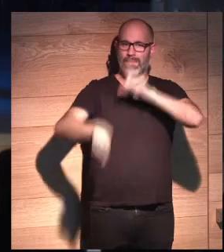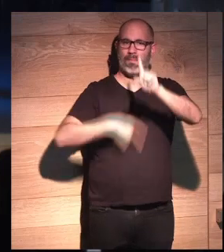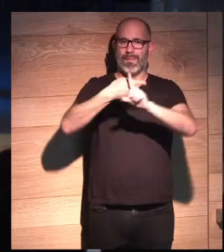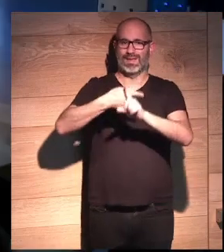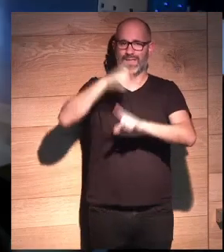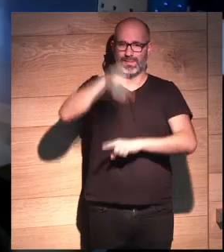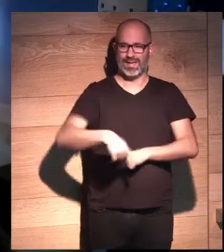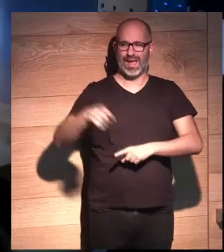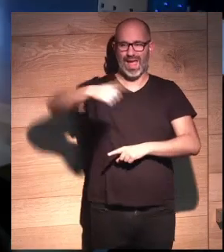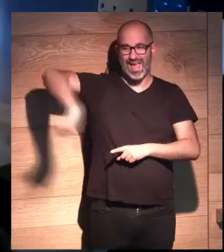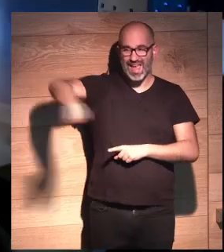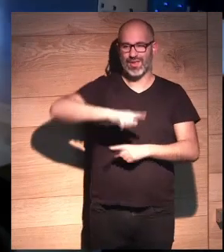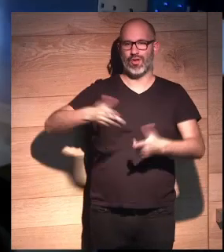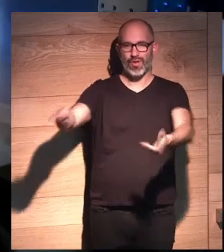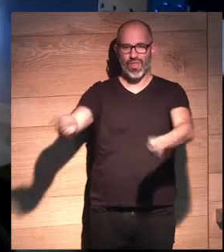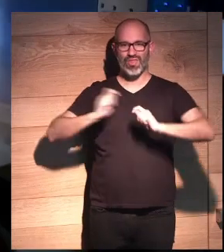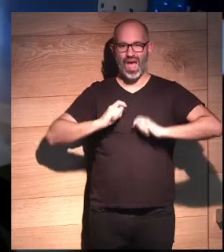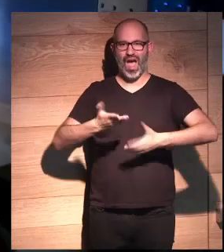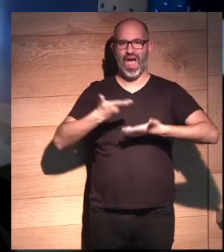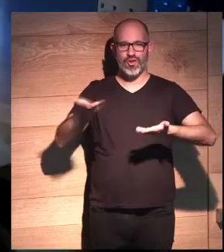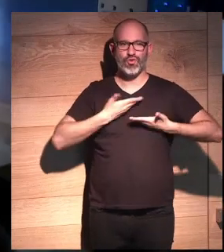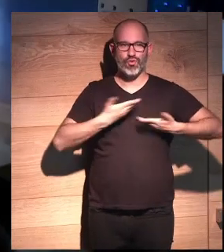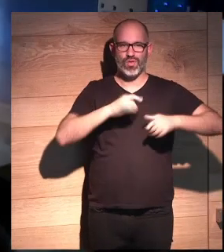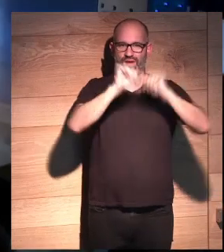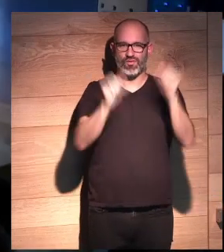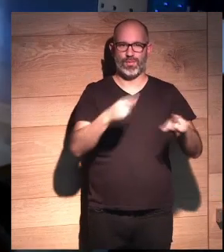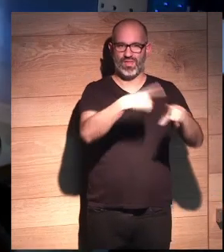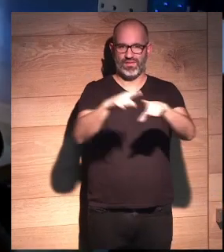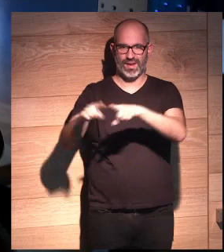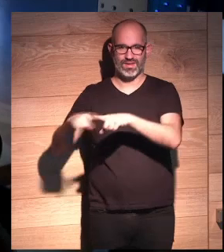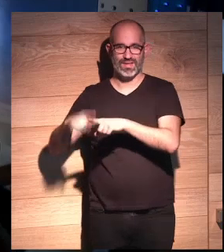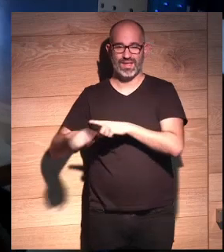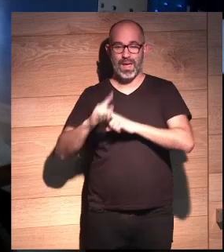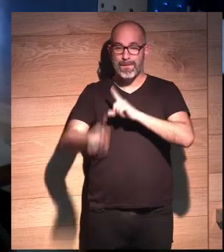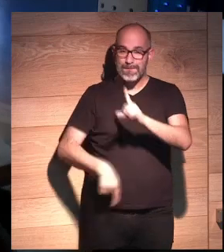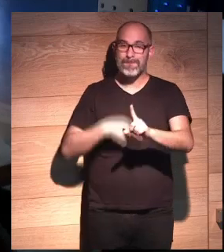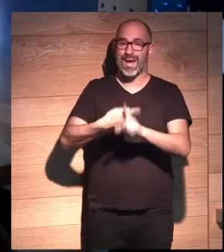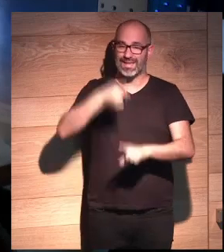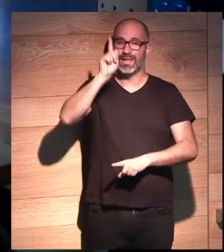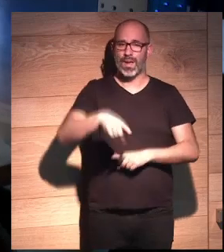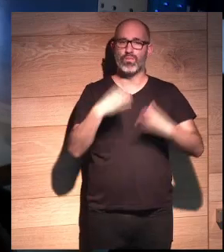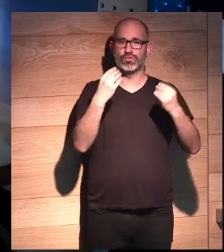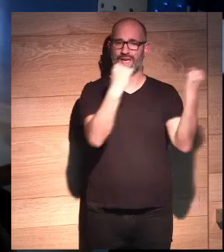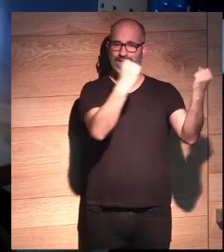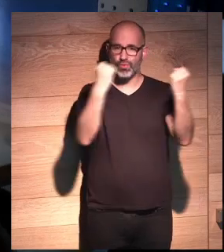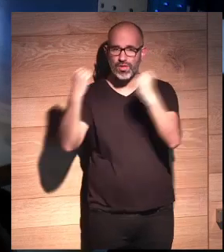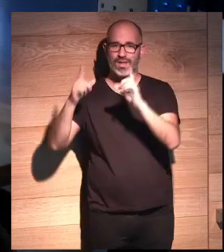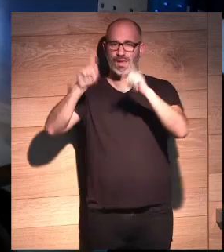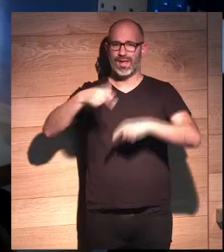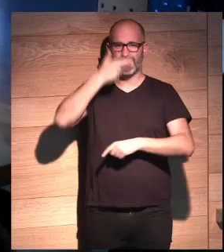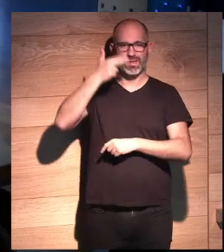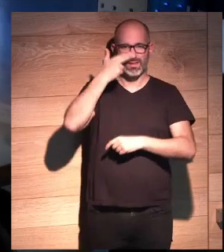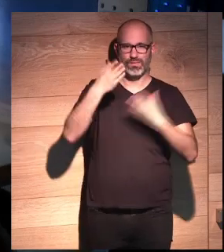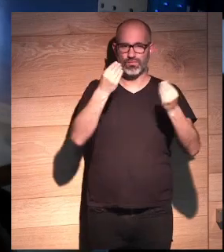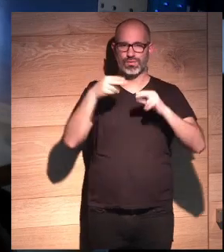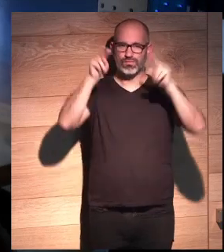además nos están dando una ayuda de diferentes maneras. E incluso muchas instituciones también están interesadas